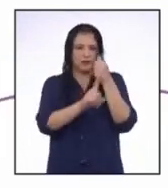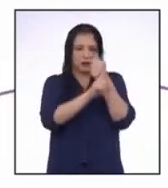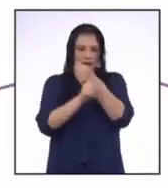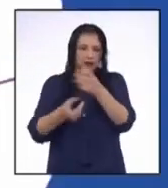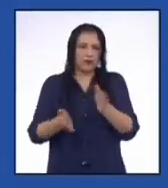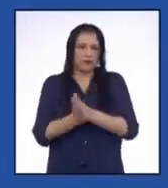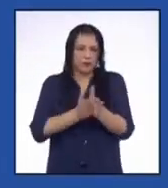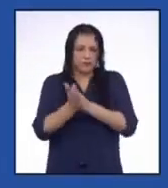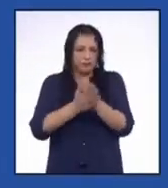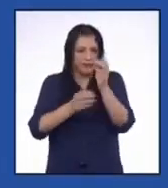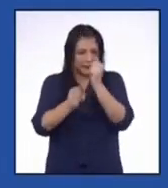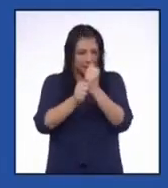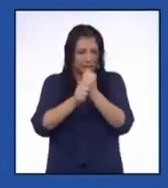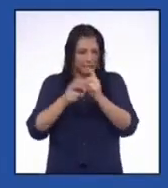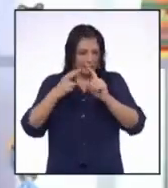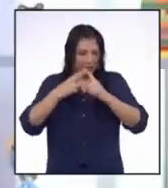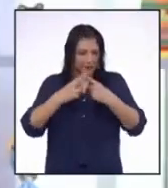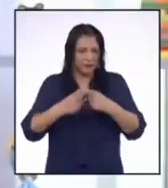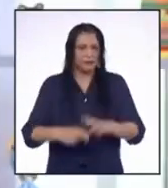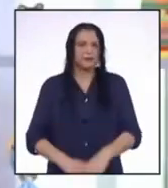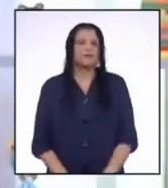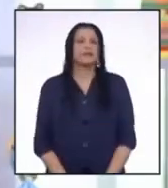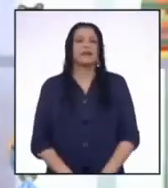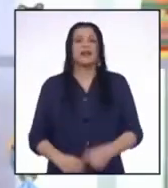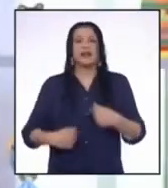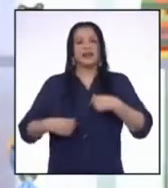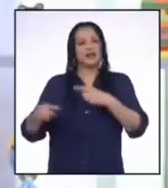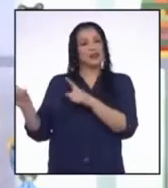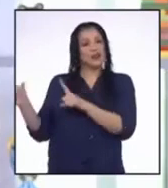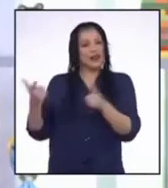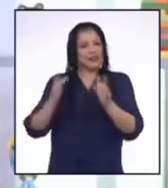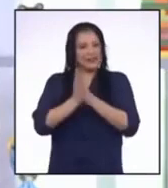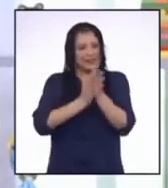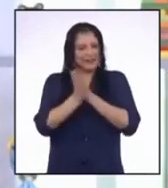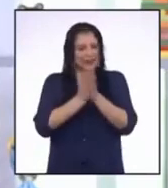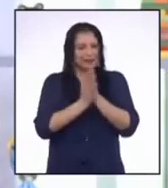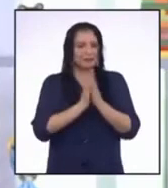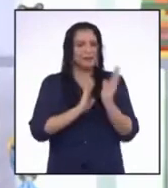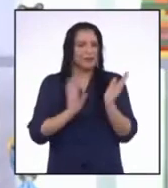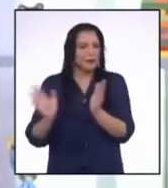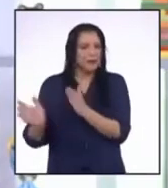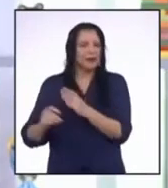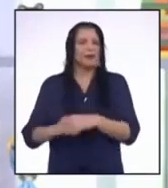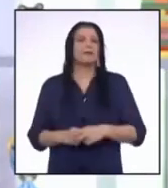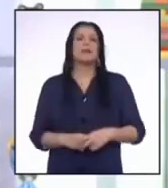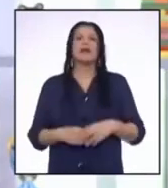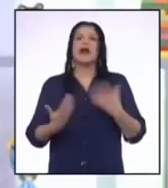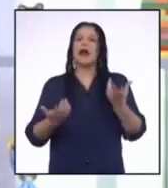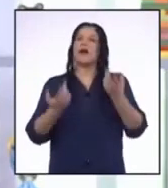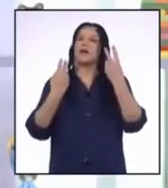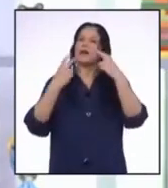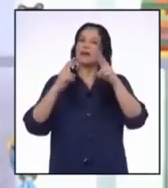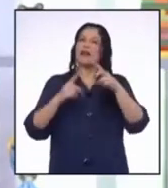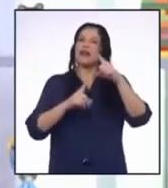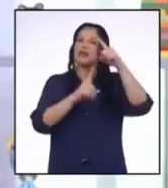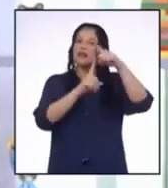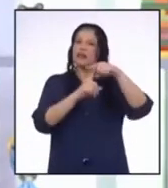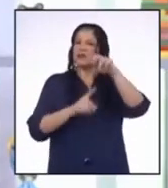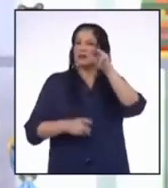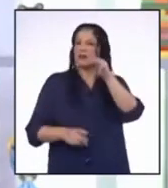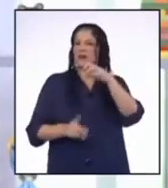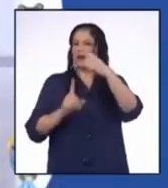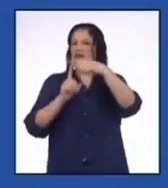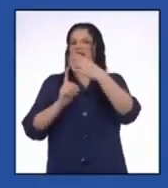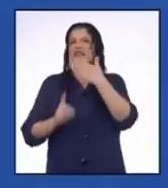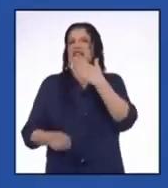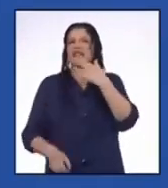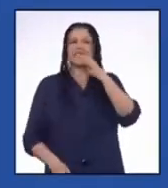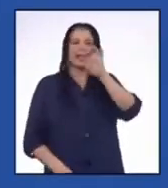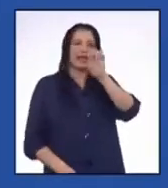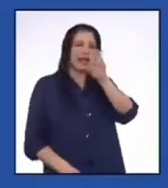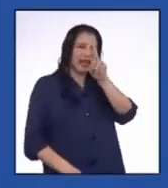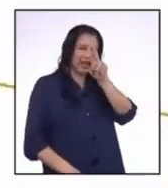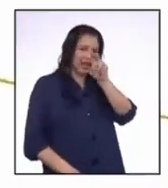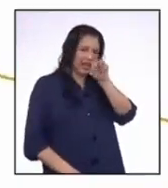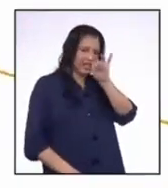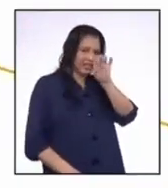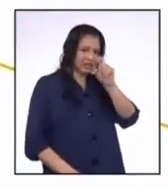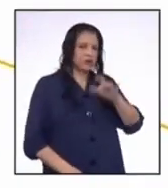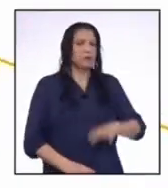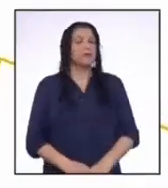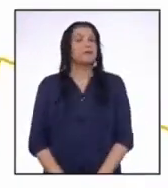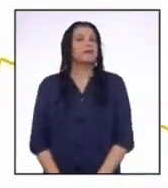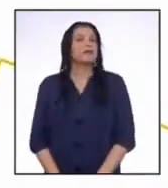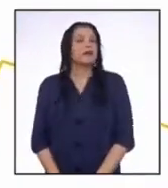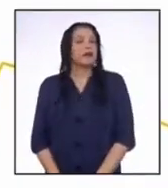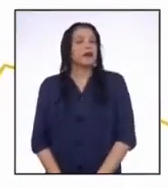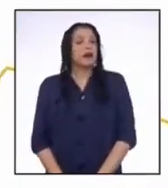Vamos, manos a la obra. Estoy lista y preparada, profesora. Aquí va la tasa metabólica total de Ernesto. La